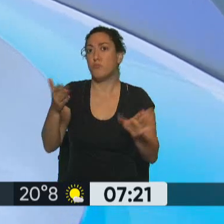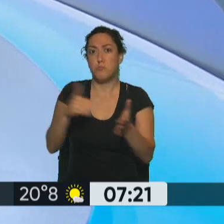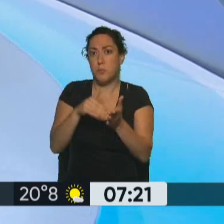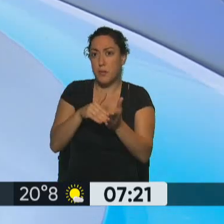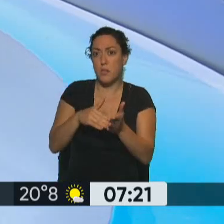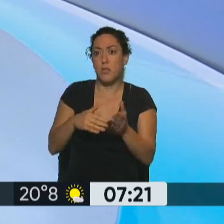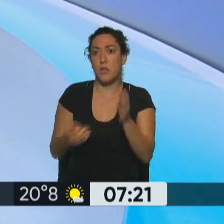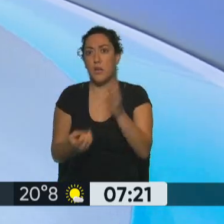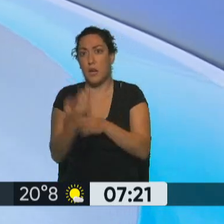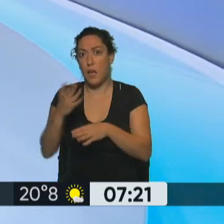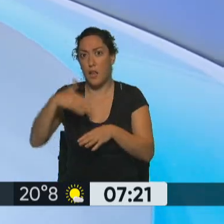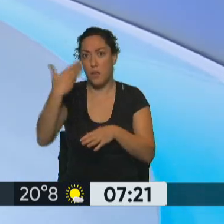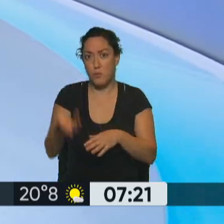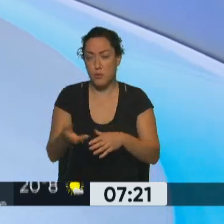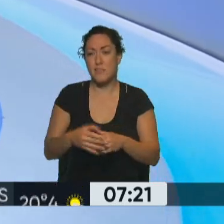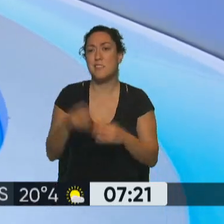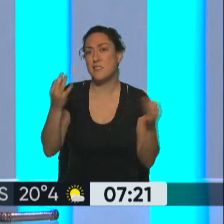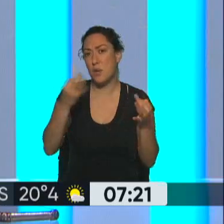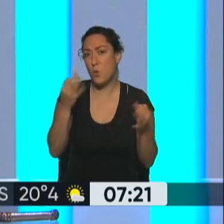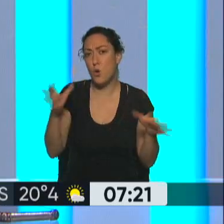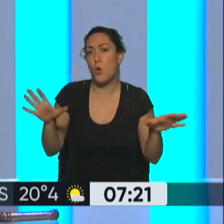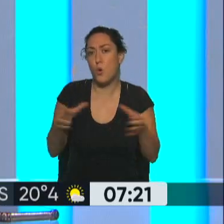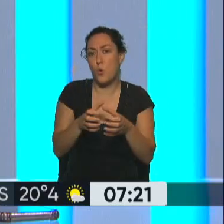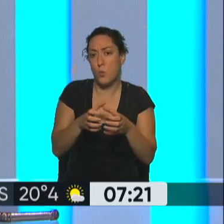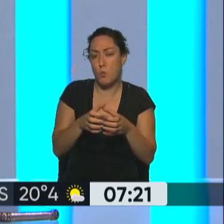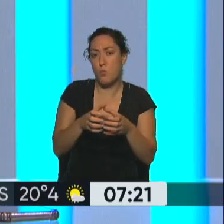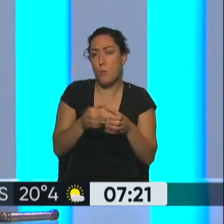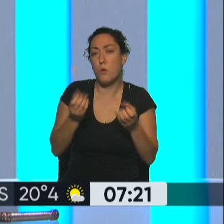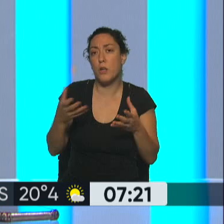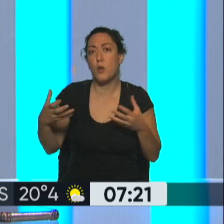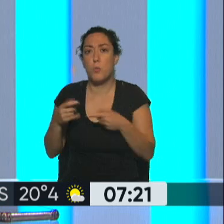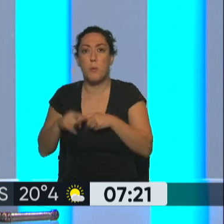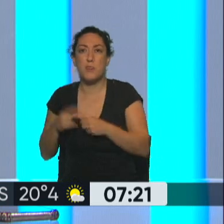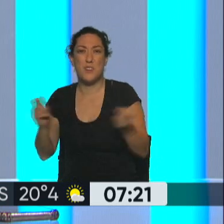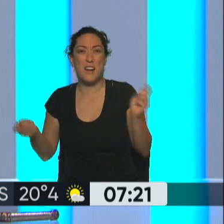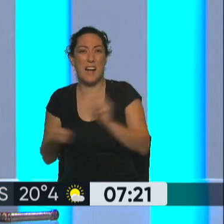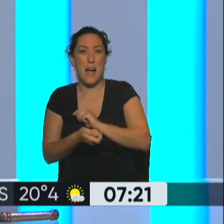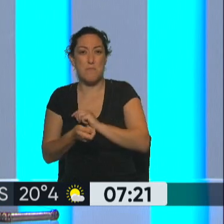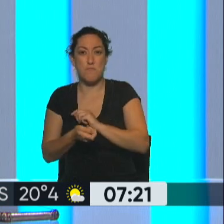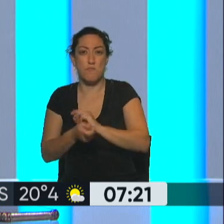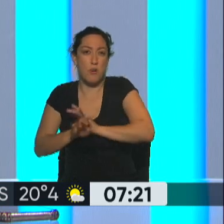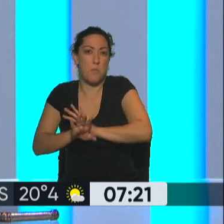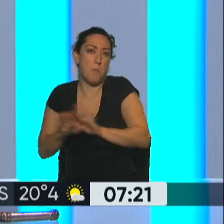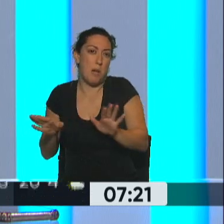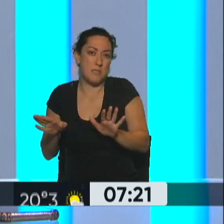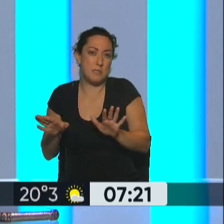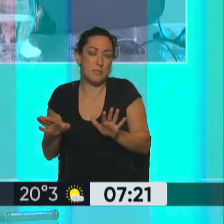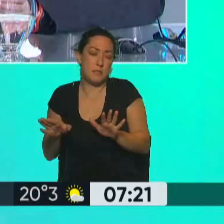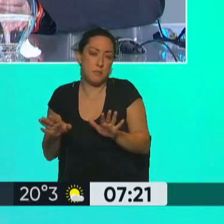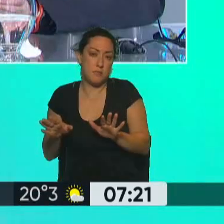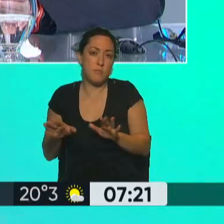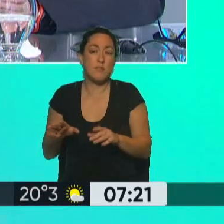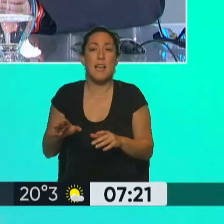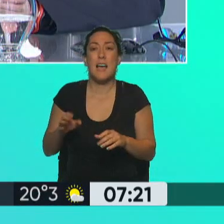horas. Seguramente va a haber un nuevo bloque o un nuevo interbloque, porque Juntos por el Cambio dejará de funcionar como Juntos por el Cambio. Ayer la propia